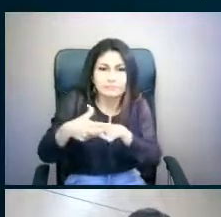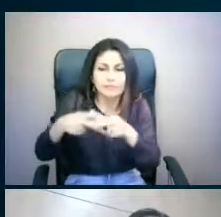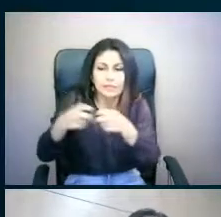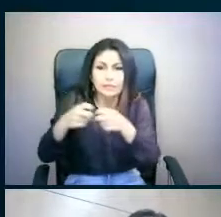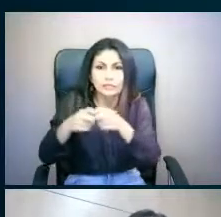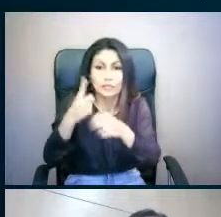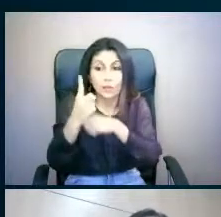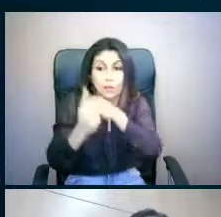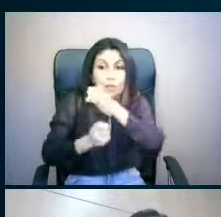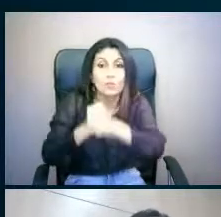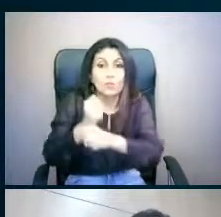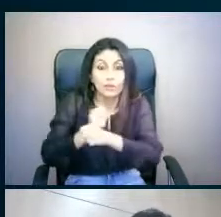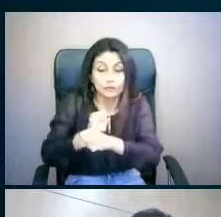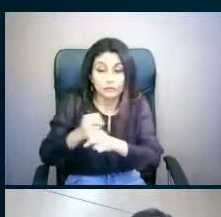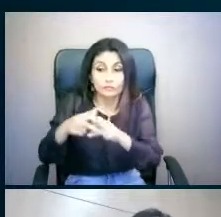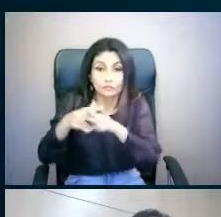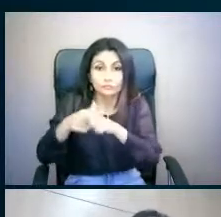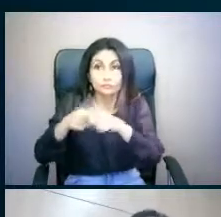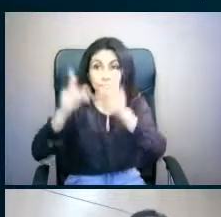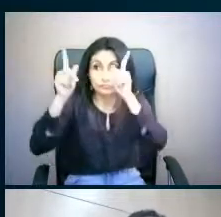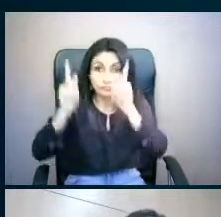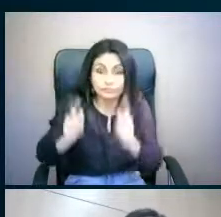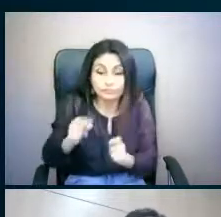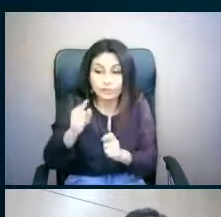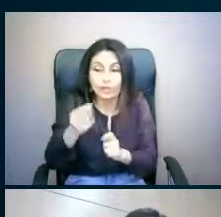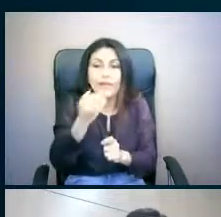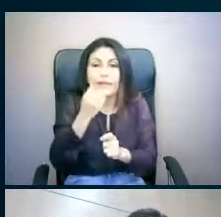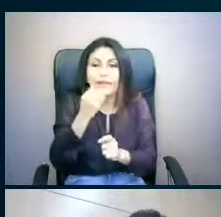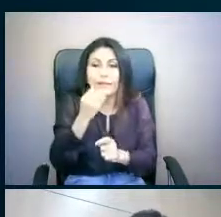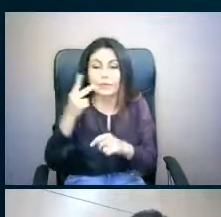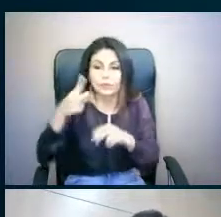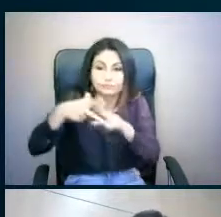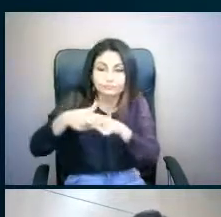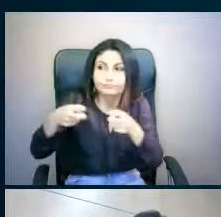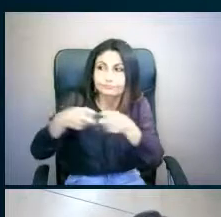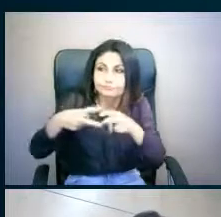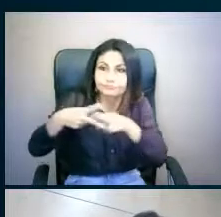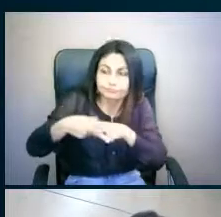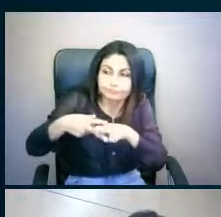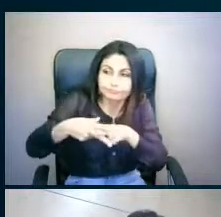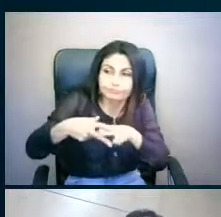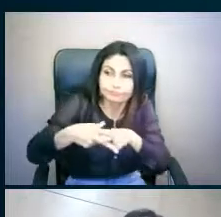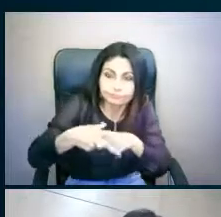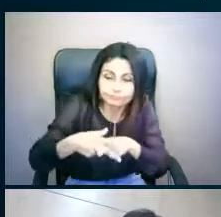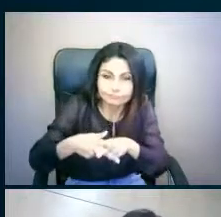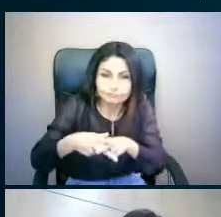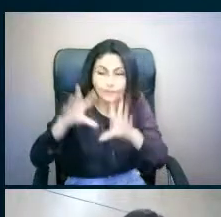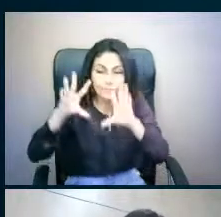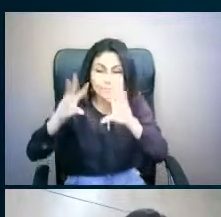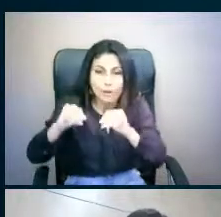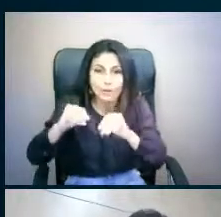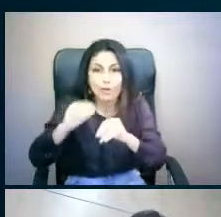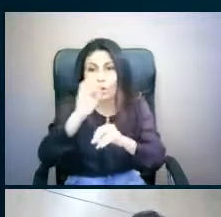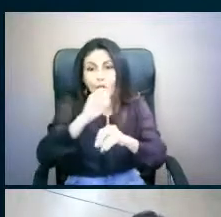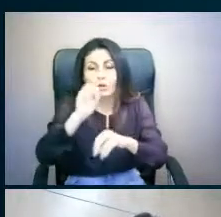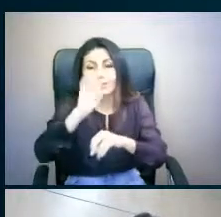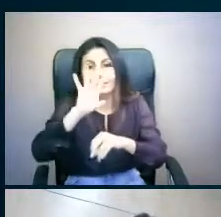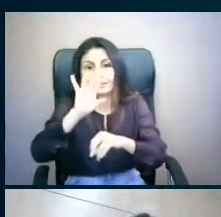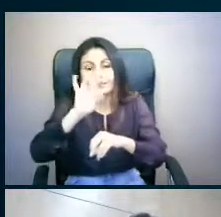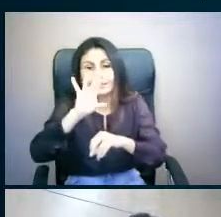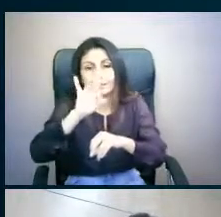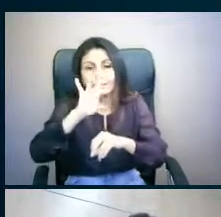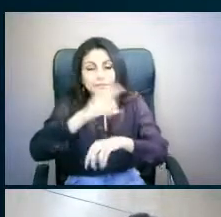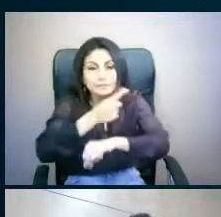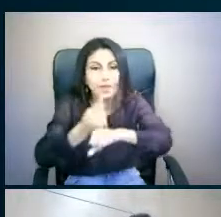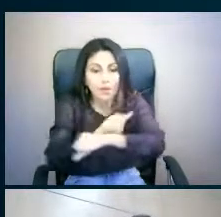al año o la suma de la duración de esas interrupciones sobrepasan 15 horas al año, tendríamos